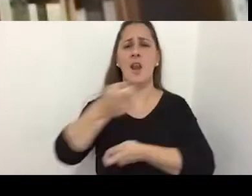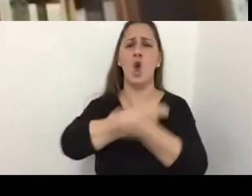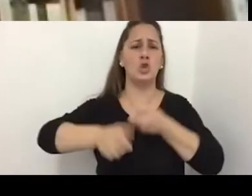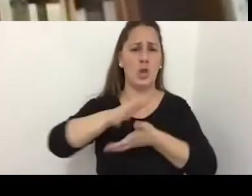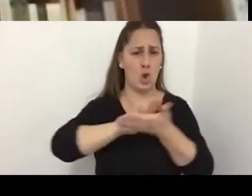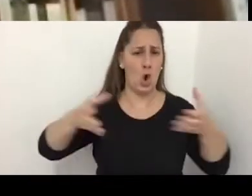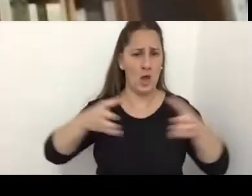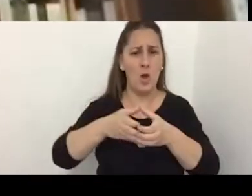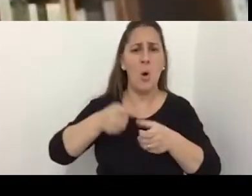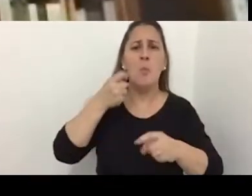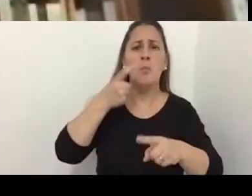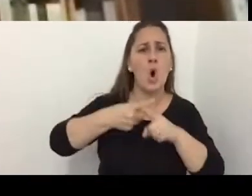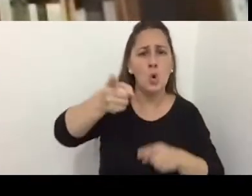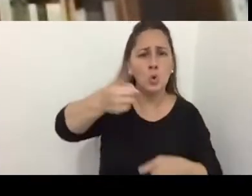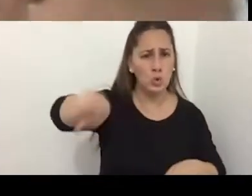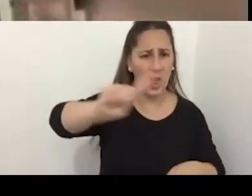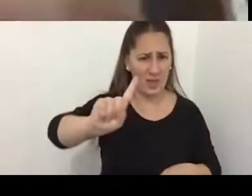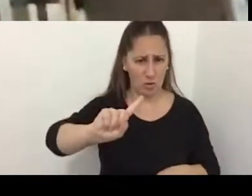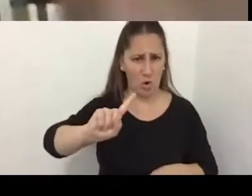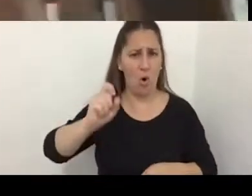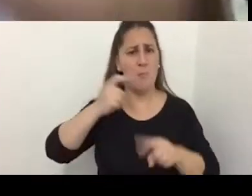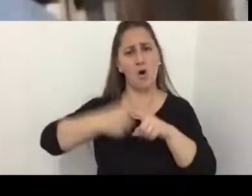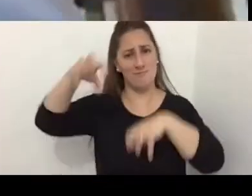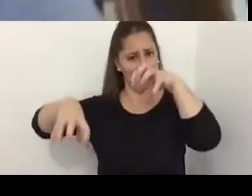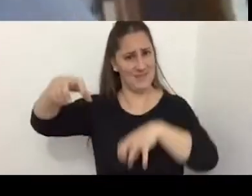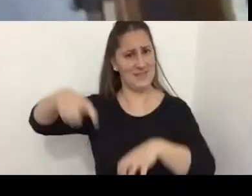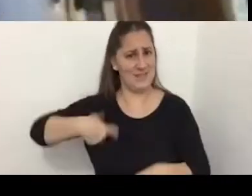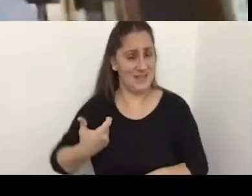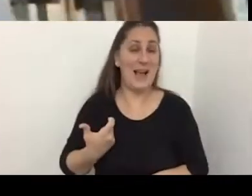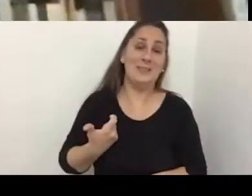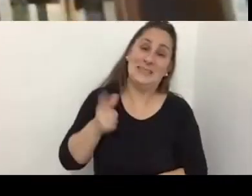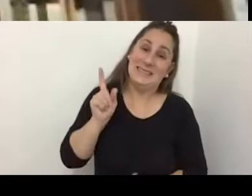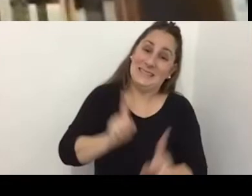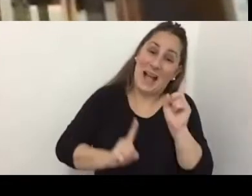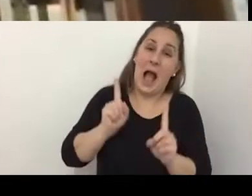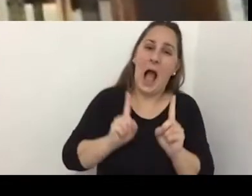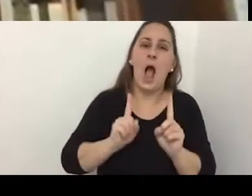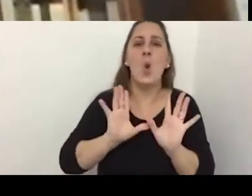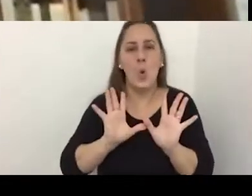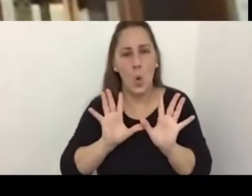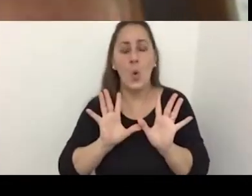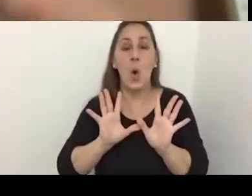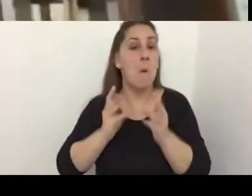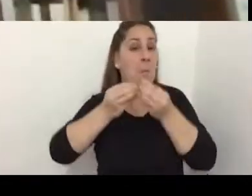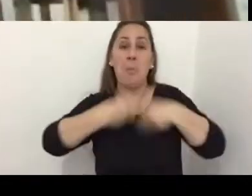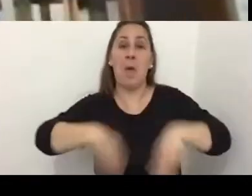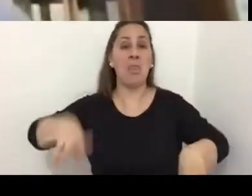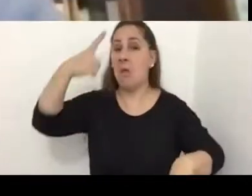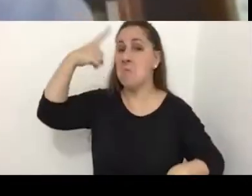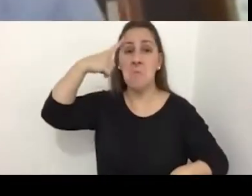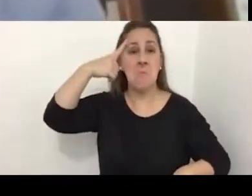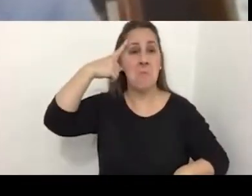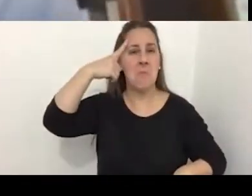ustedes ni por las organizaciones sindicales, aunque algunos de algunos sectores sindicales se despistaron con esto y se quedaron con